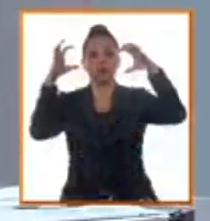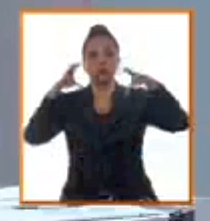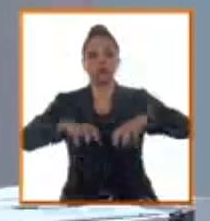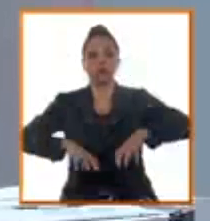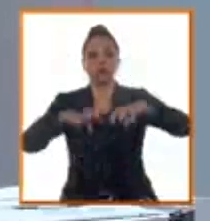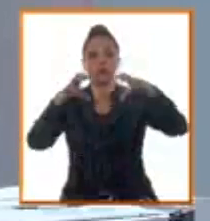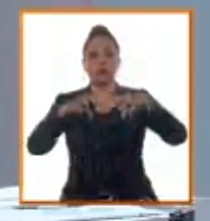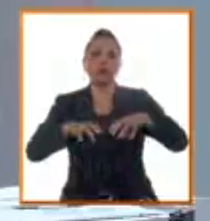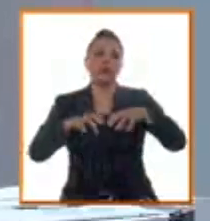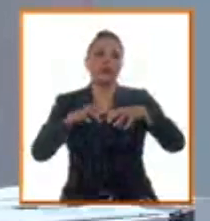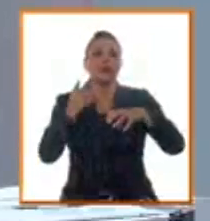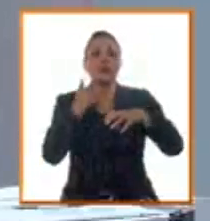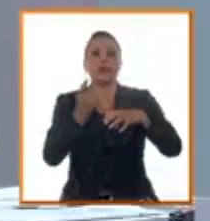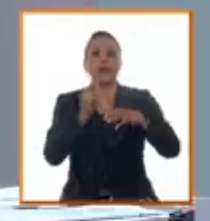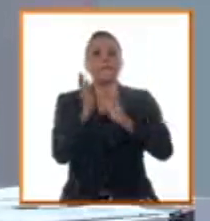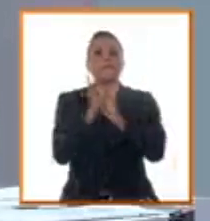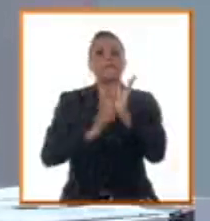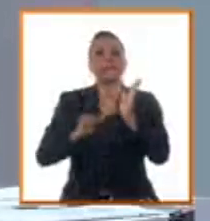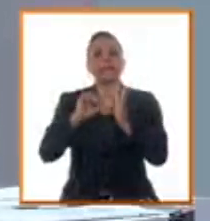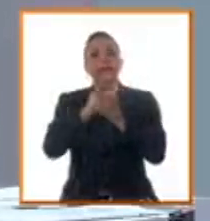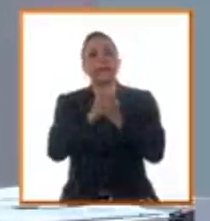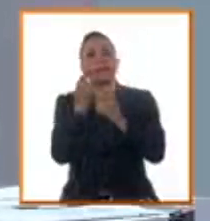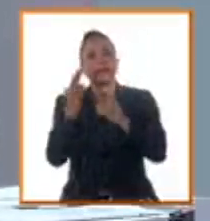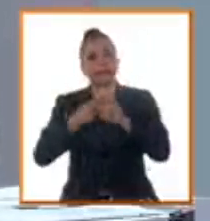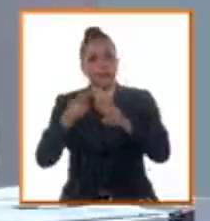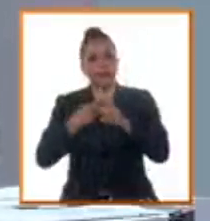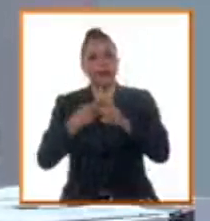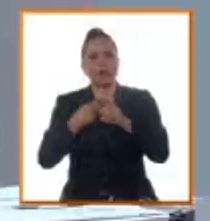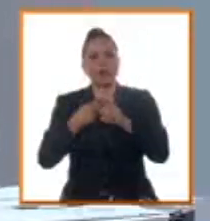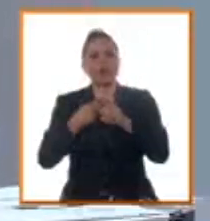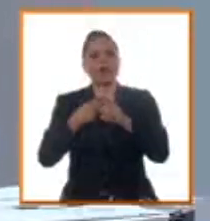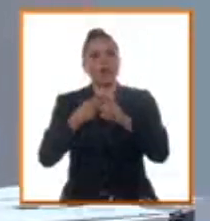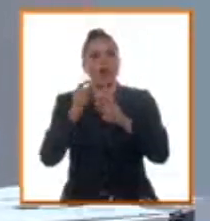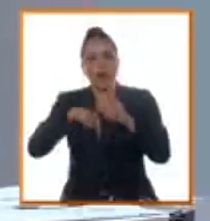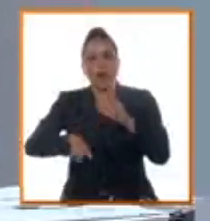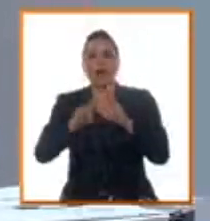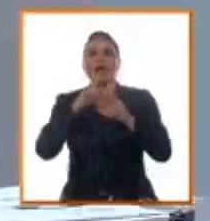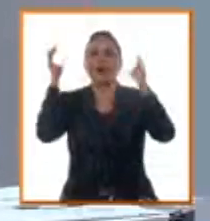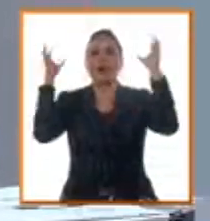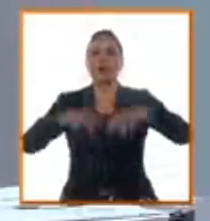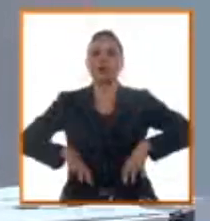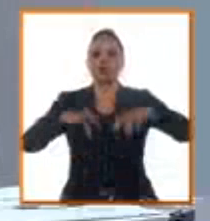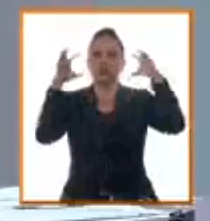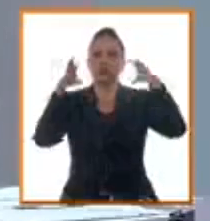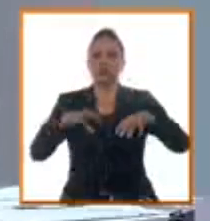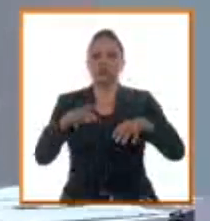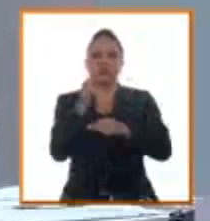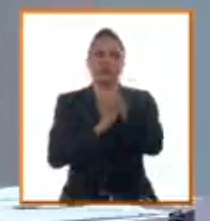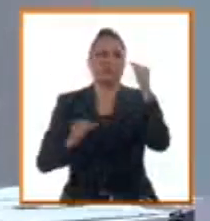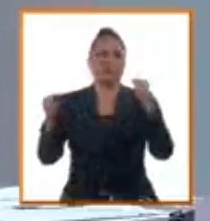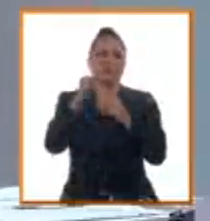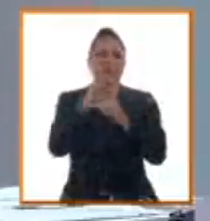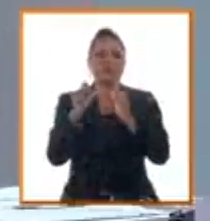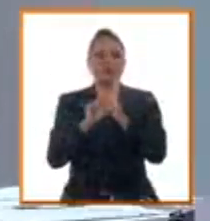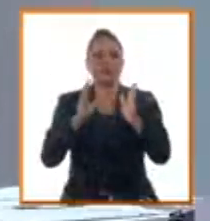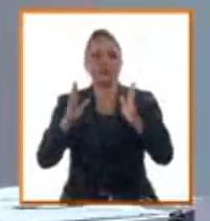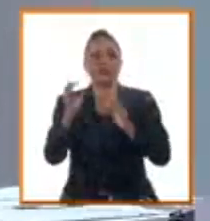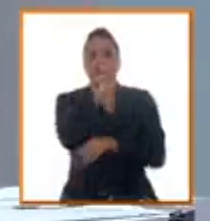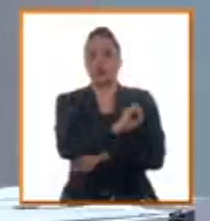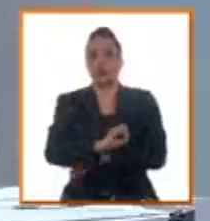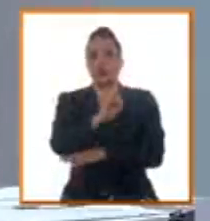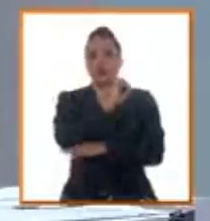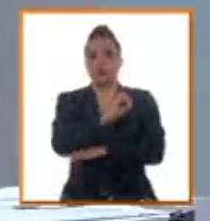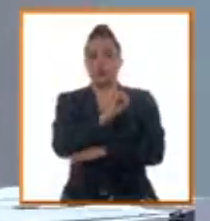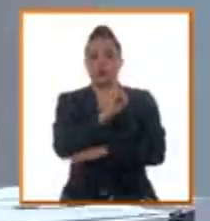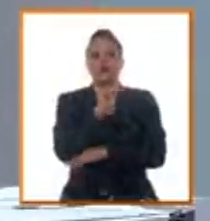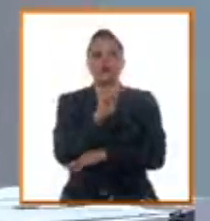la última decena del mes de mayo y estas fuertes lluvias que han ocurrido fundamentalmente en la región centro-oriental en los